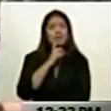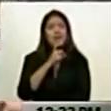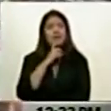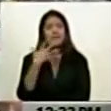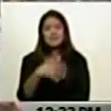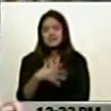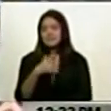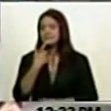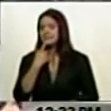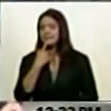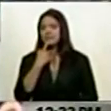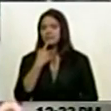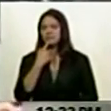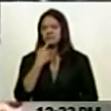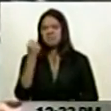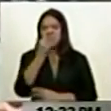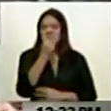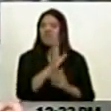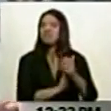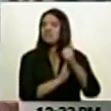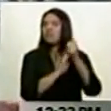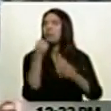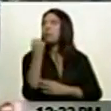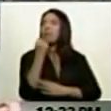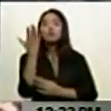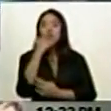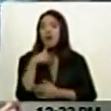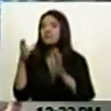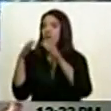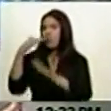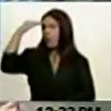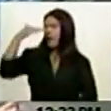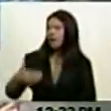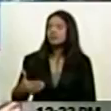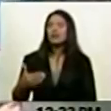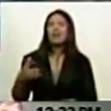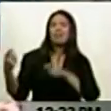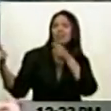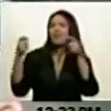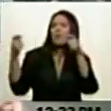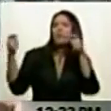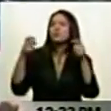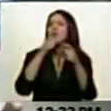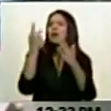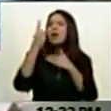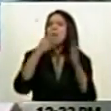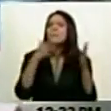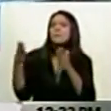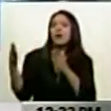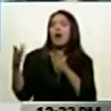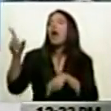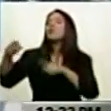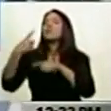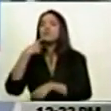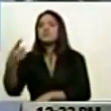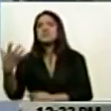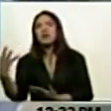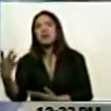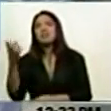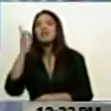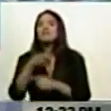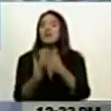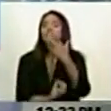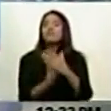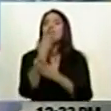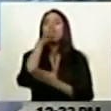le reconocían el liderazgo, no teníamos ejército. Había discusión en cuál era el plan. Unos decían que había que crear